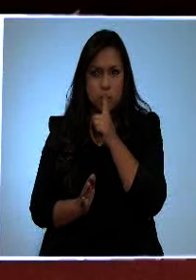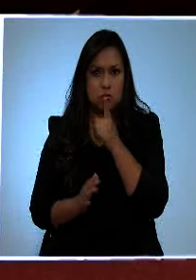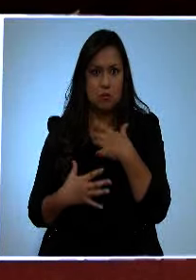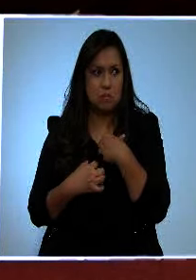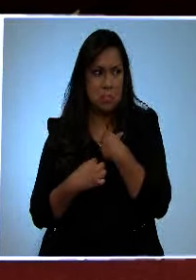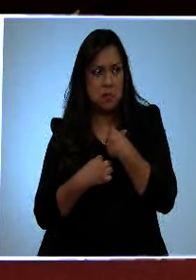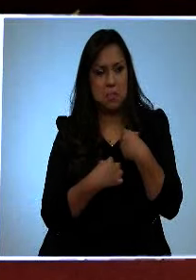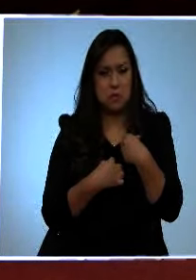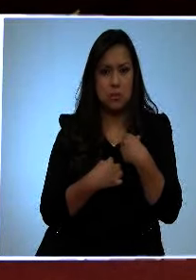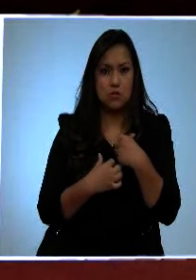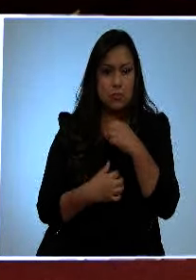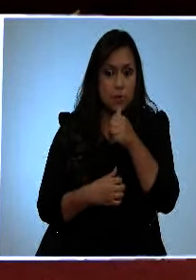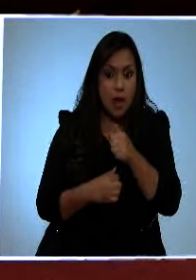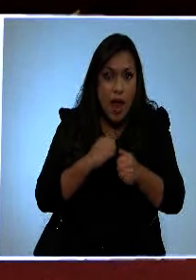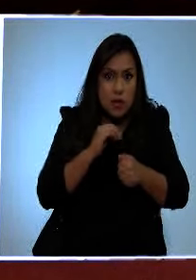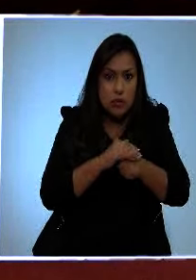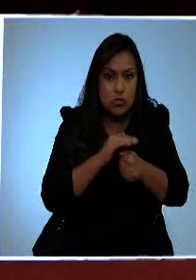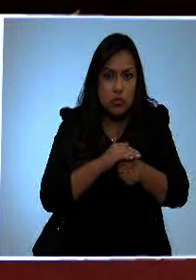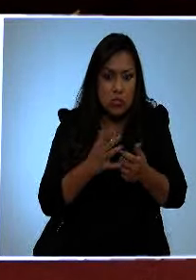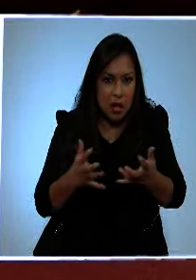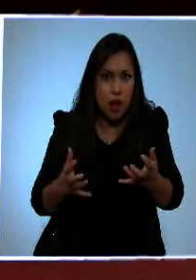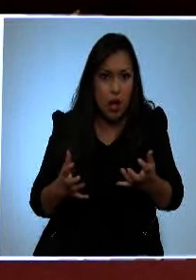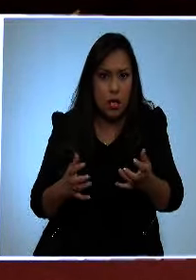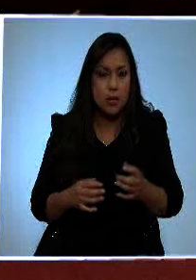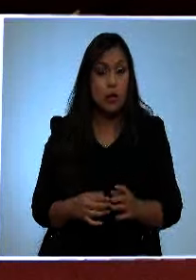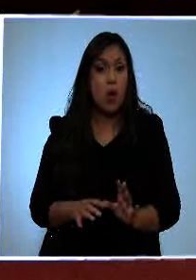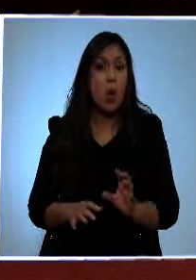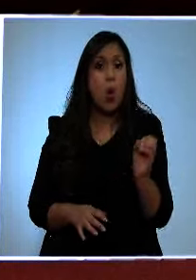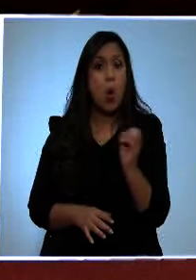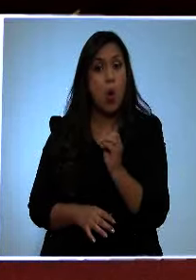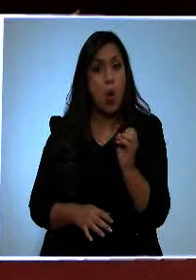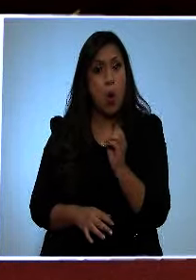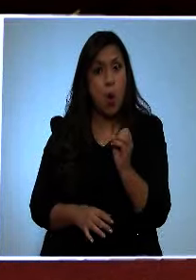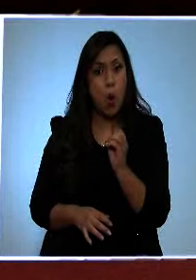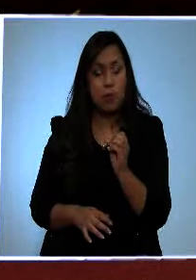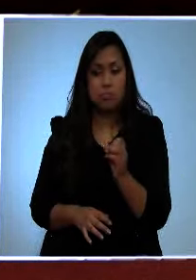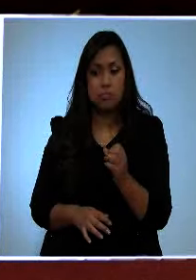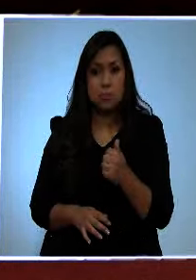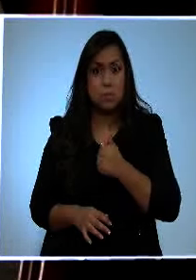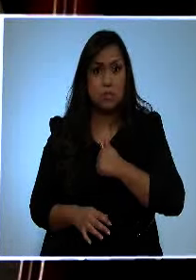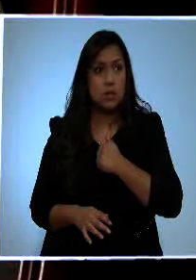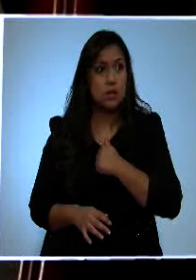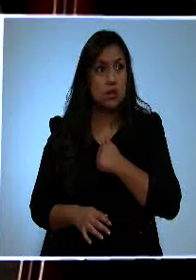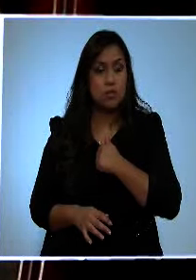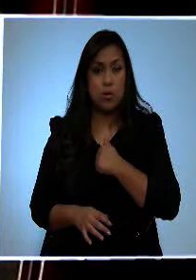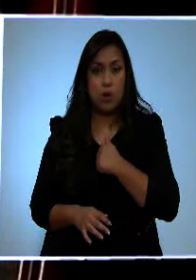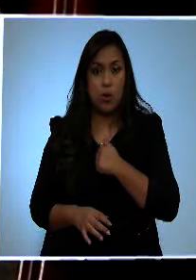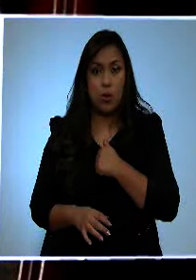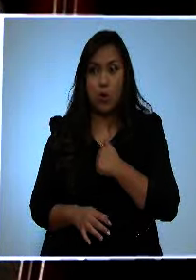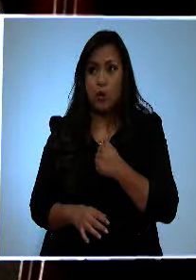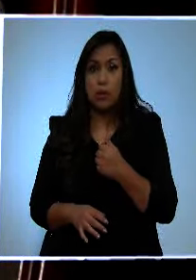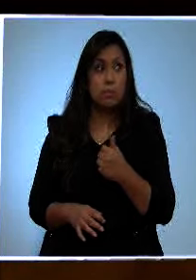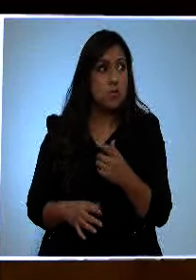pasa con las personas que se declaran desaparecidas y son encontradas después no tan